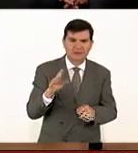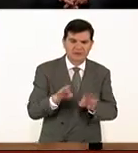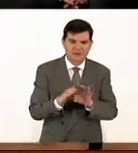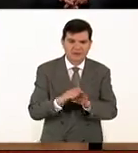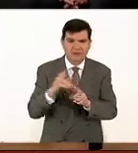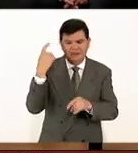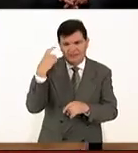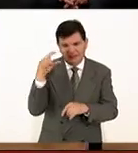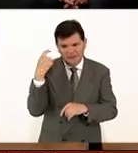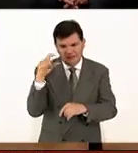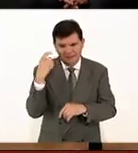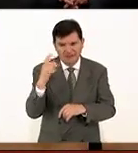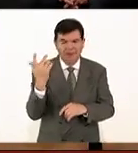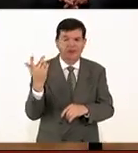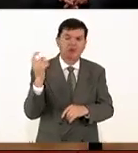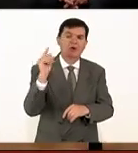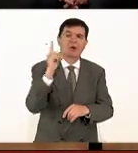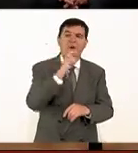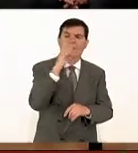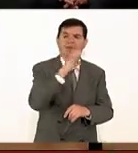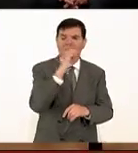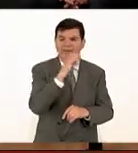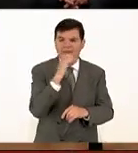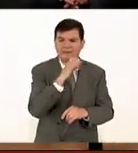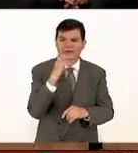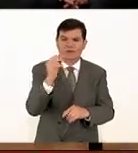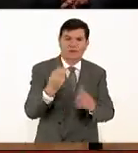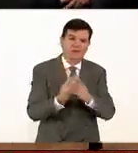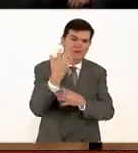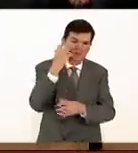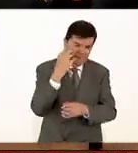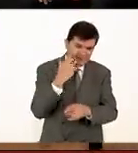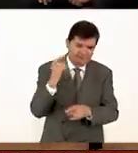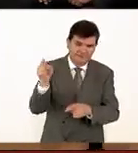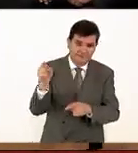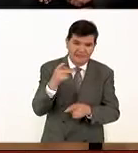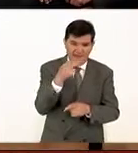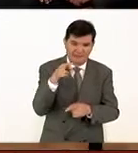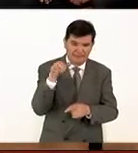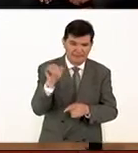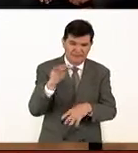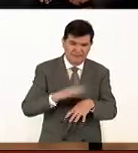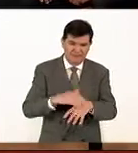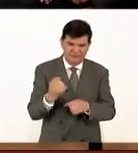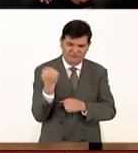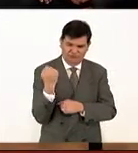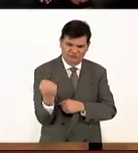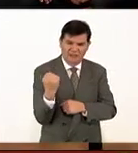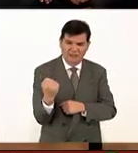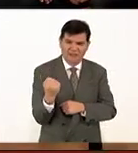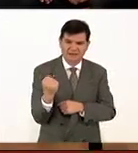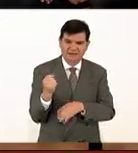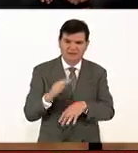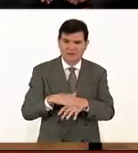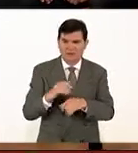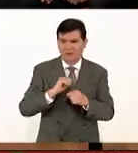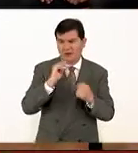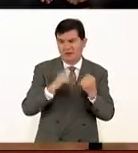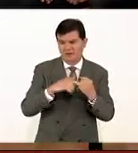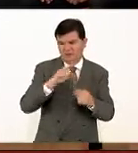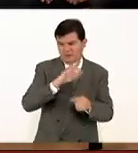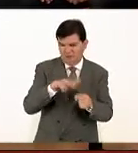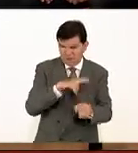viviéramos en Querétaro, en Aguascalientes, en Nuevo León, donde el priismo es muy sólido, muy fuerte, no sería algo tan